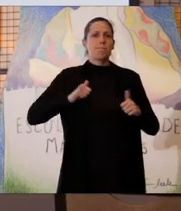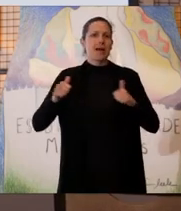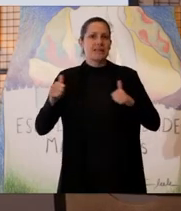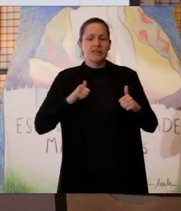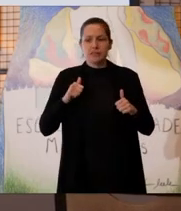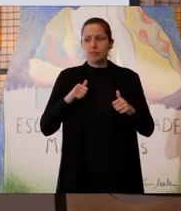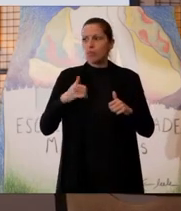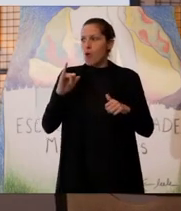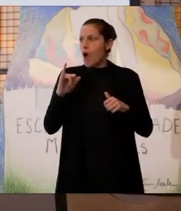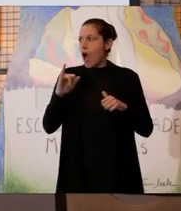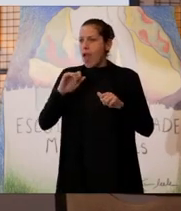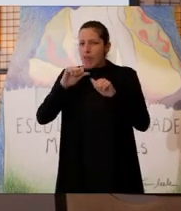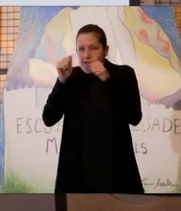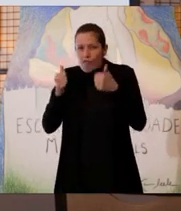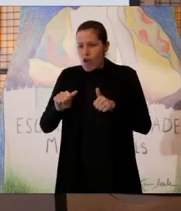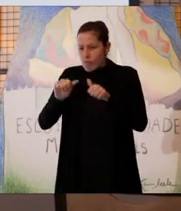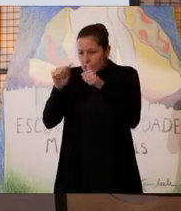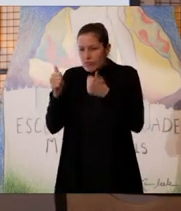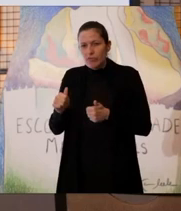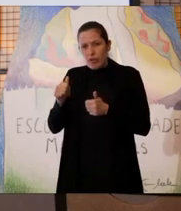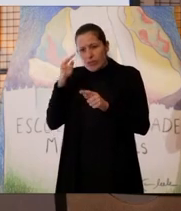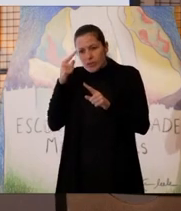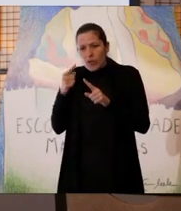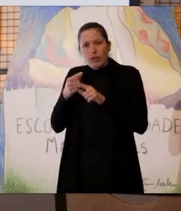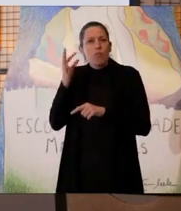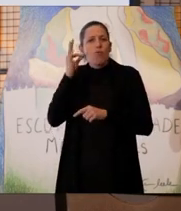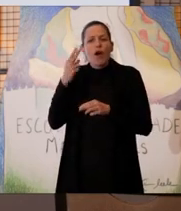ponerle obstáculos a las mujeres en política y